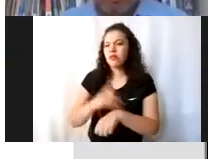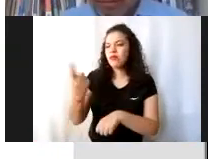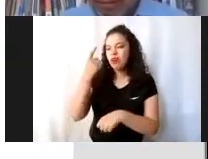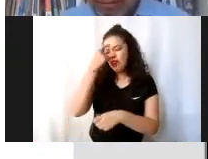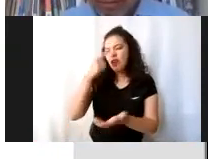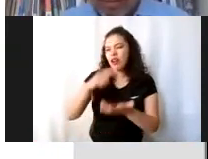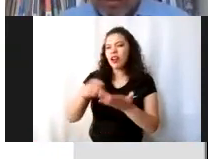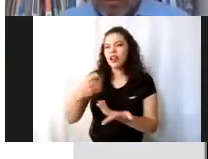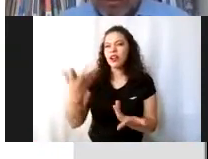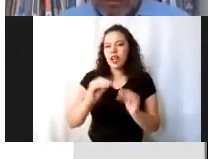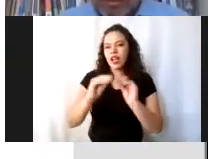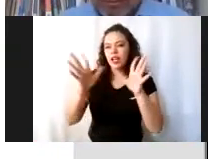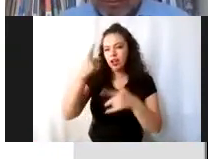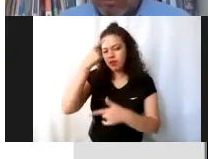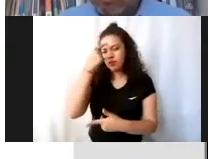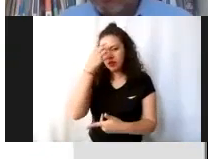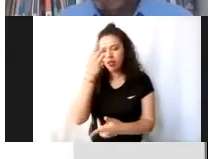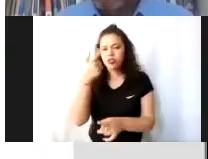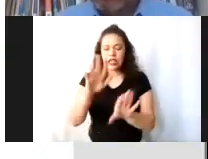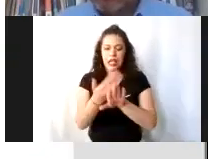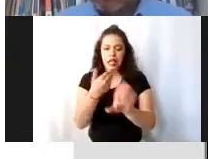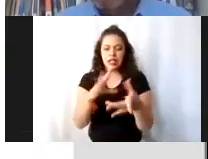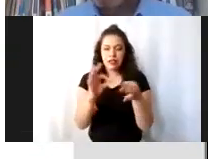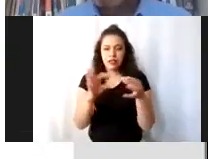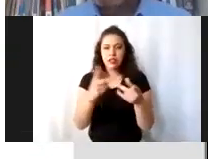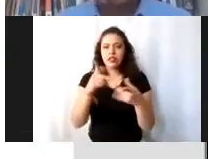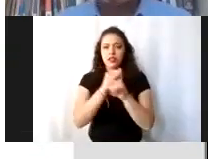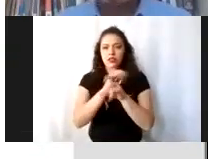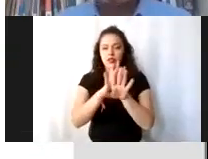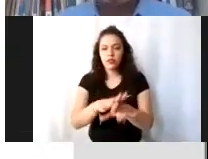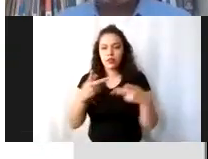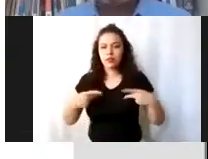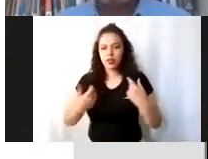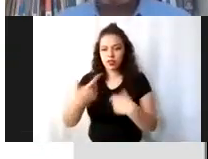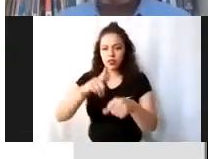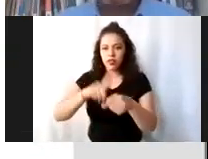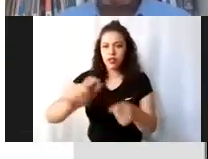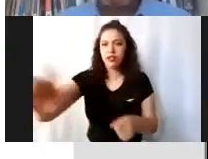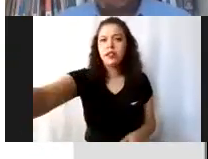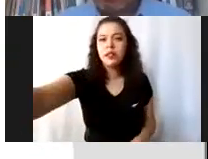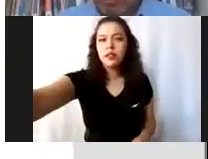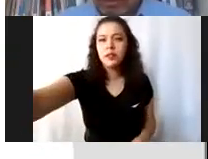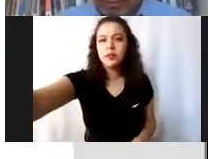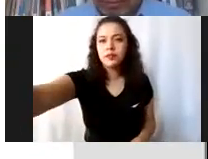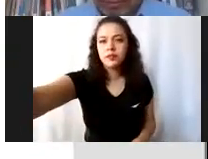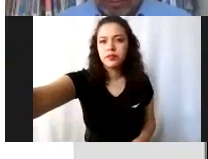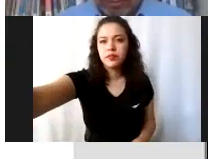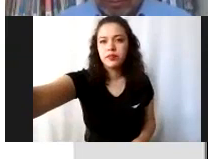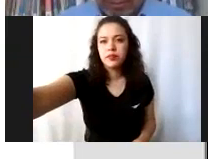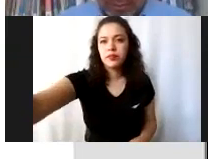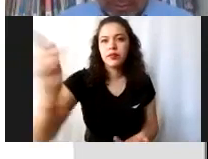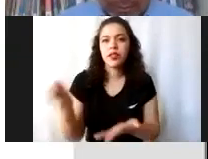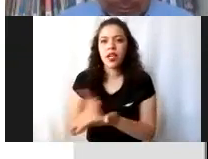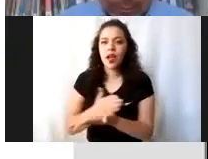Pues obviamente por las razones que dio, de que es información personal, ¿no? Y aparte porque es